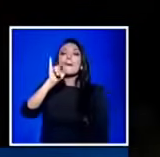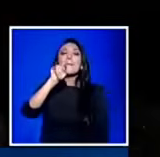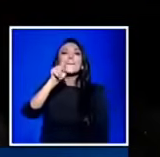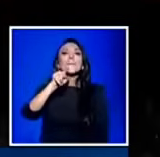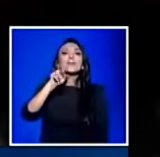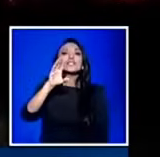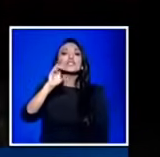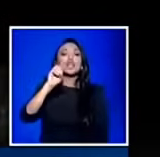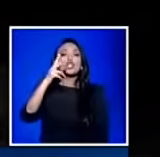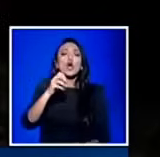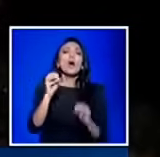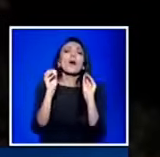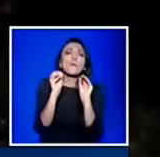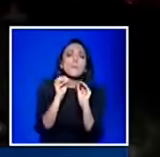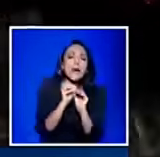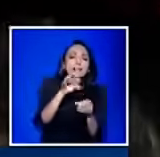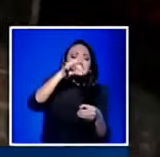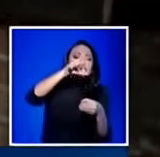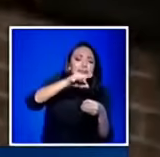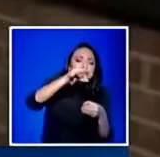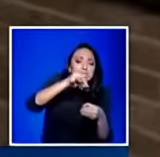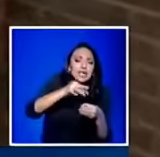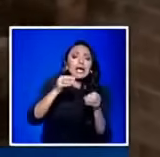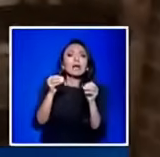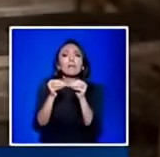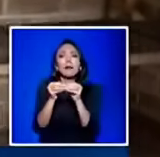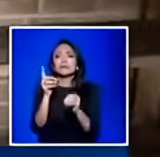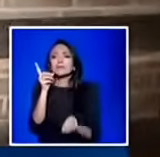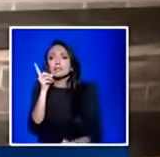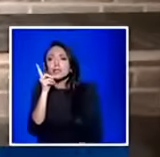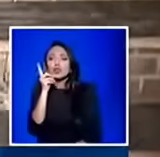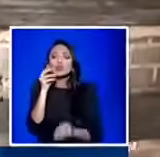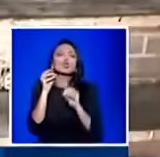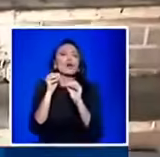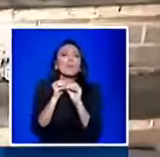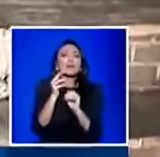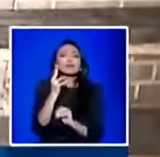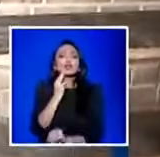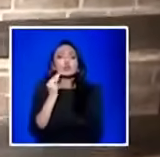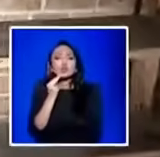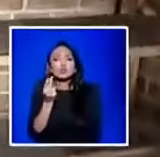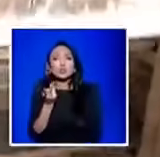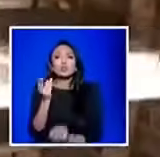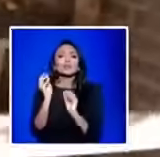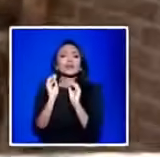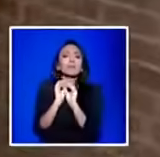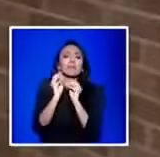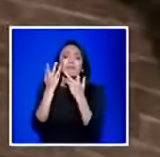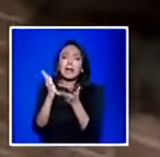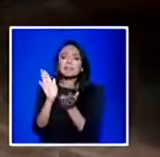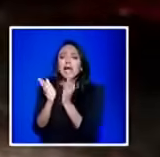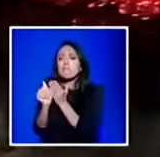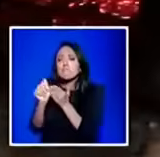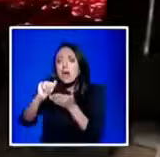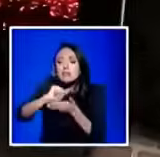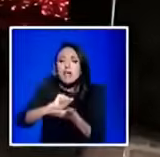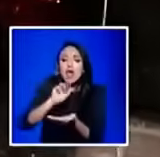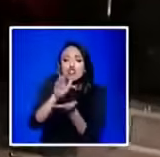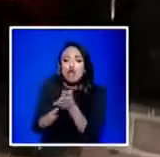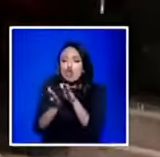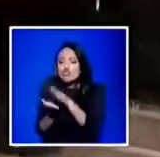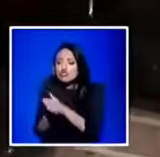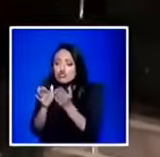Y tenemos el chocolate, agüitas aromáticas, el desayuno, el manjar de leche, quesadillas, empanadas,